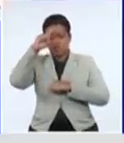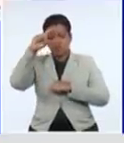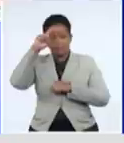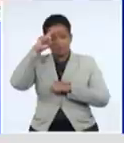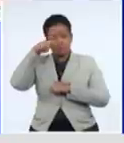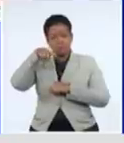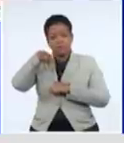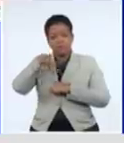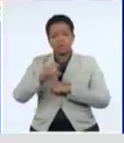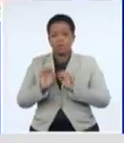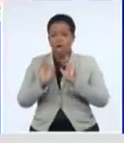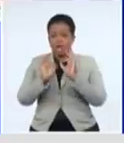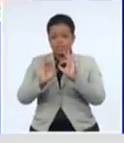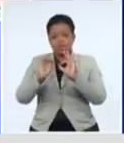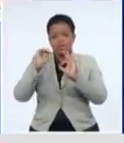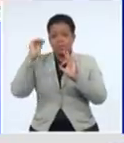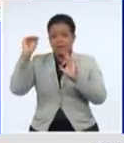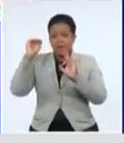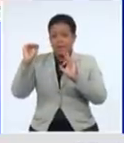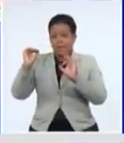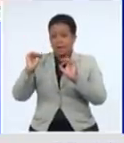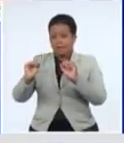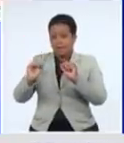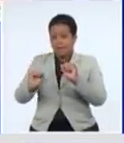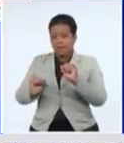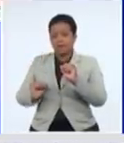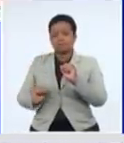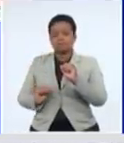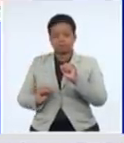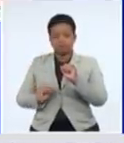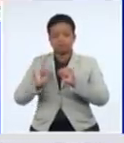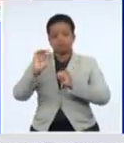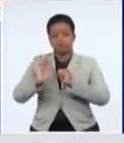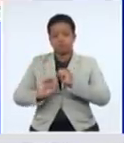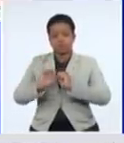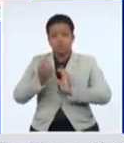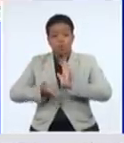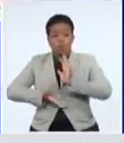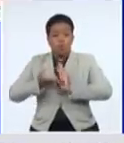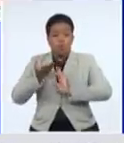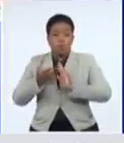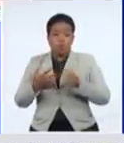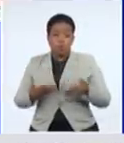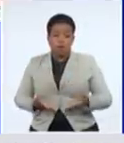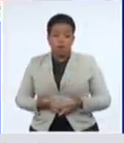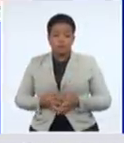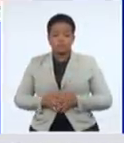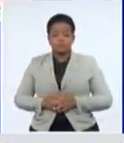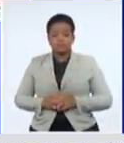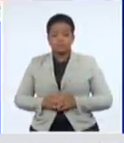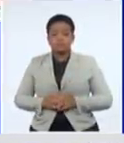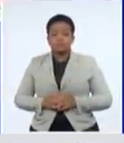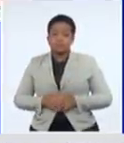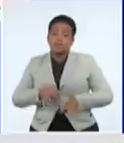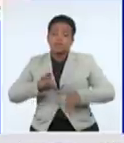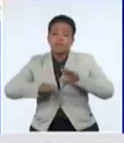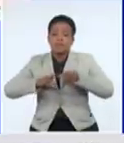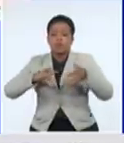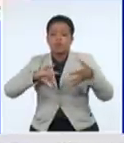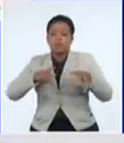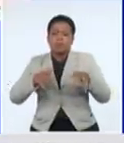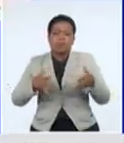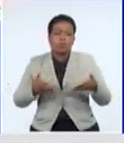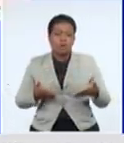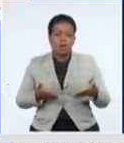así, de todos los territorios, y los mayores porcientos en aquellos que la complejidad epidemiológica es